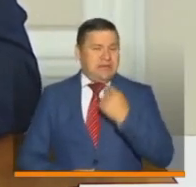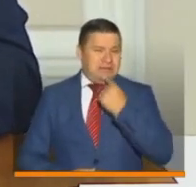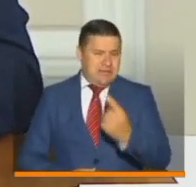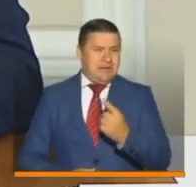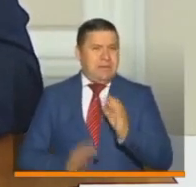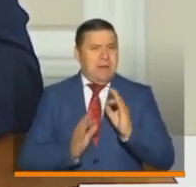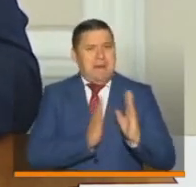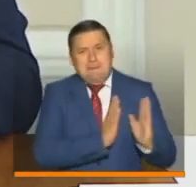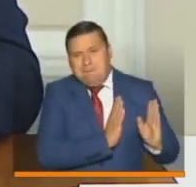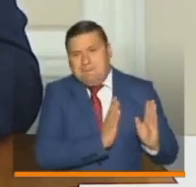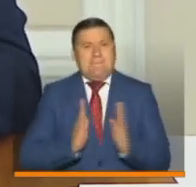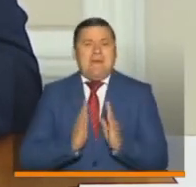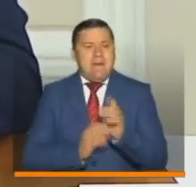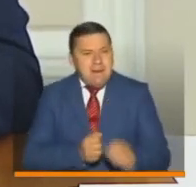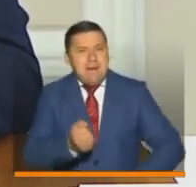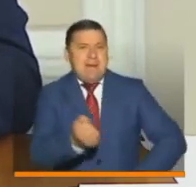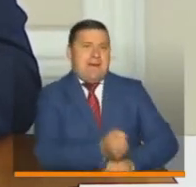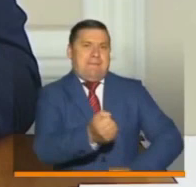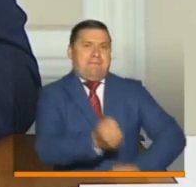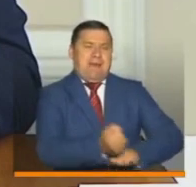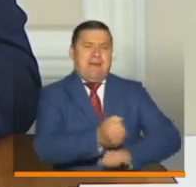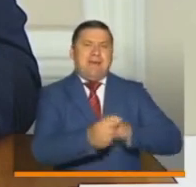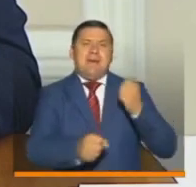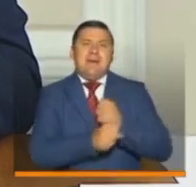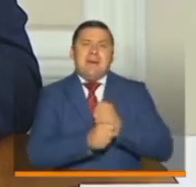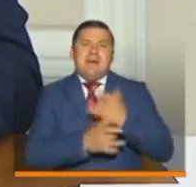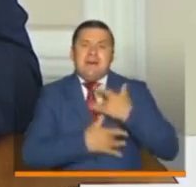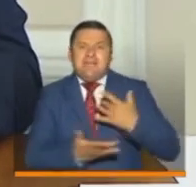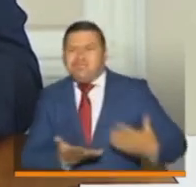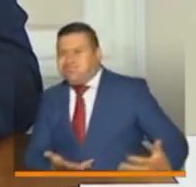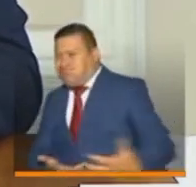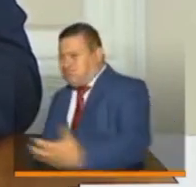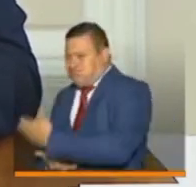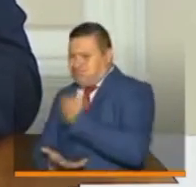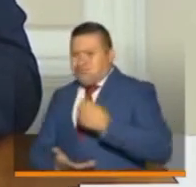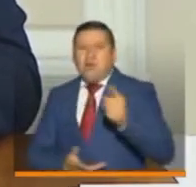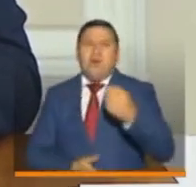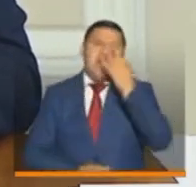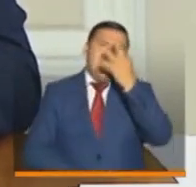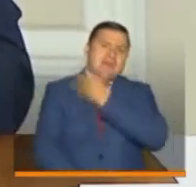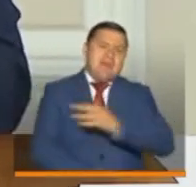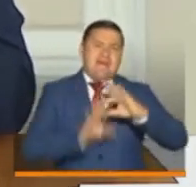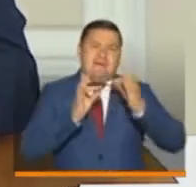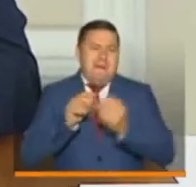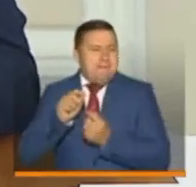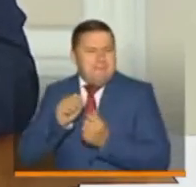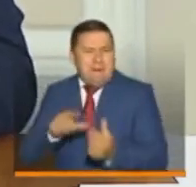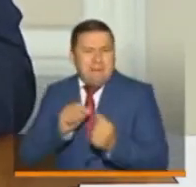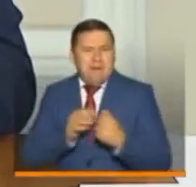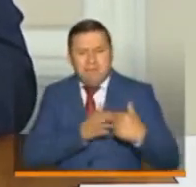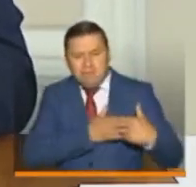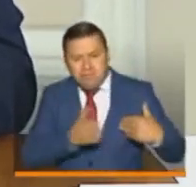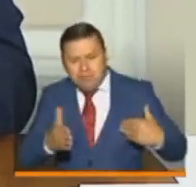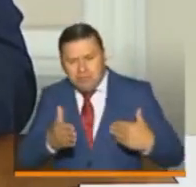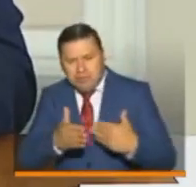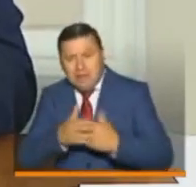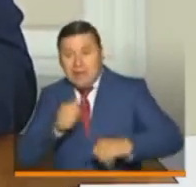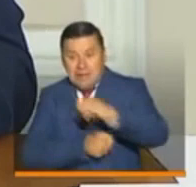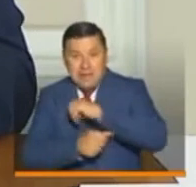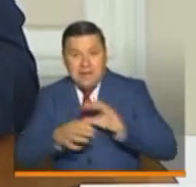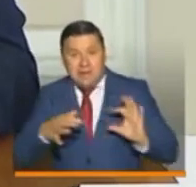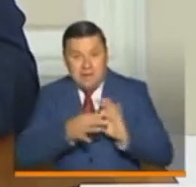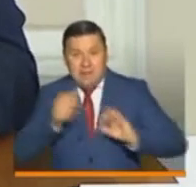estamos garantizando el apoyo a través de ingreso solidario a más de 3 millones de familias en el ciclo de reactivación